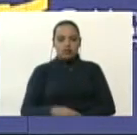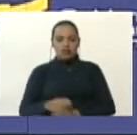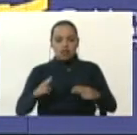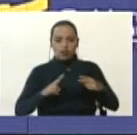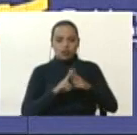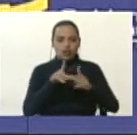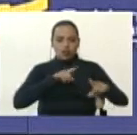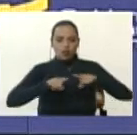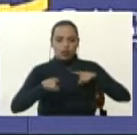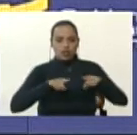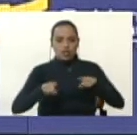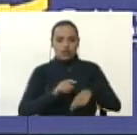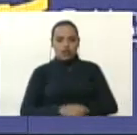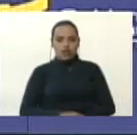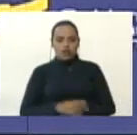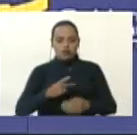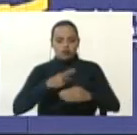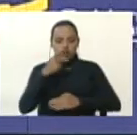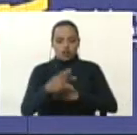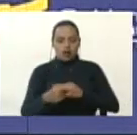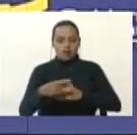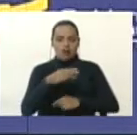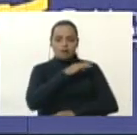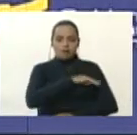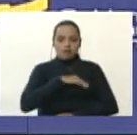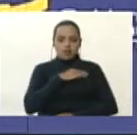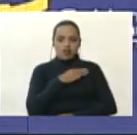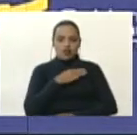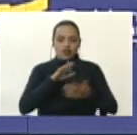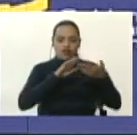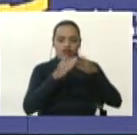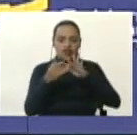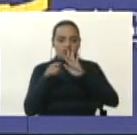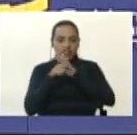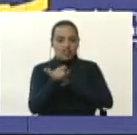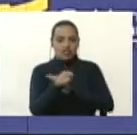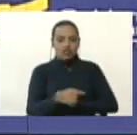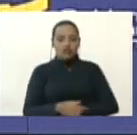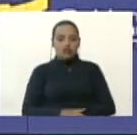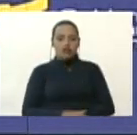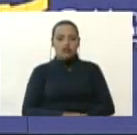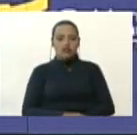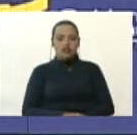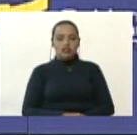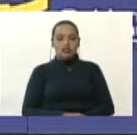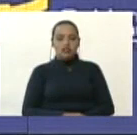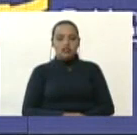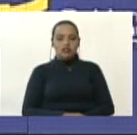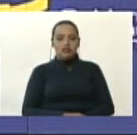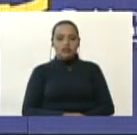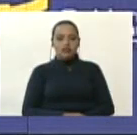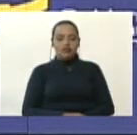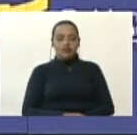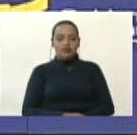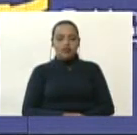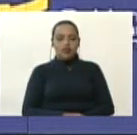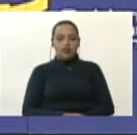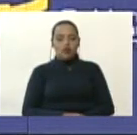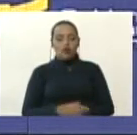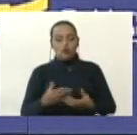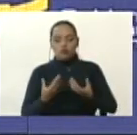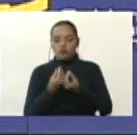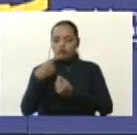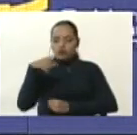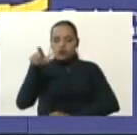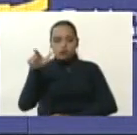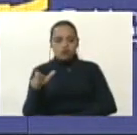coordinadora del programa Misión Barrio Adentro, Dianela Rojas, con Yacelis Monteverde, una